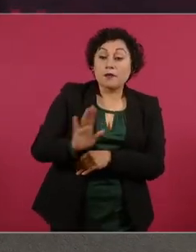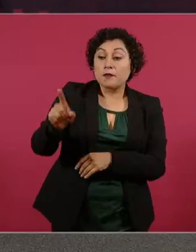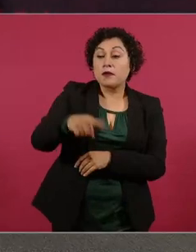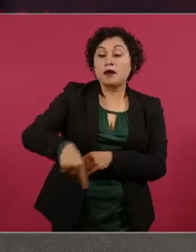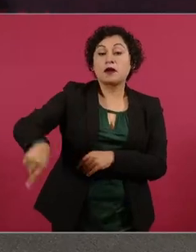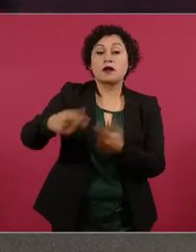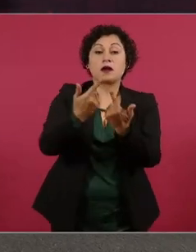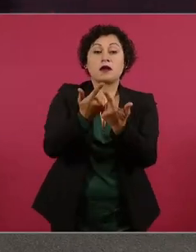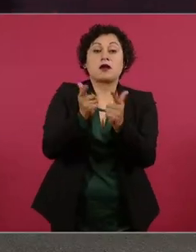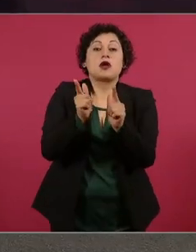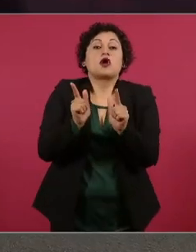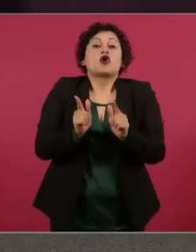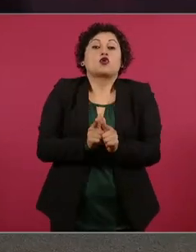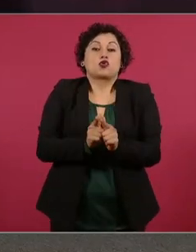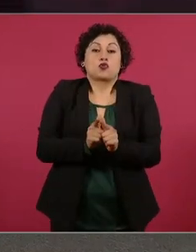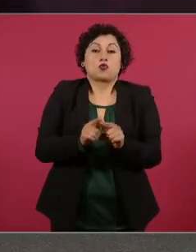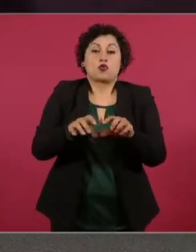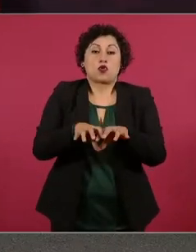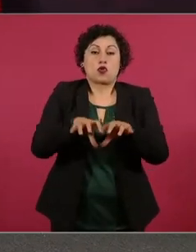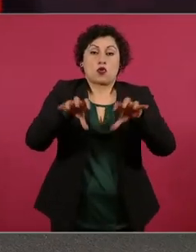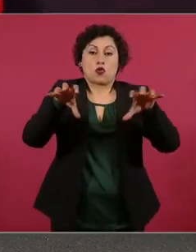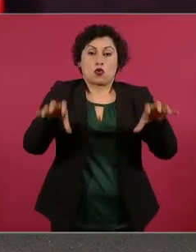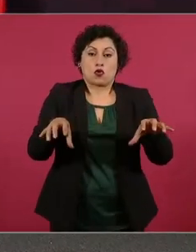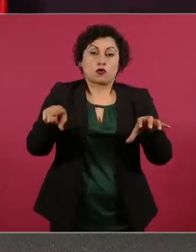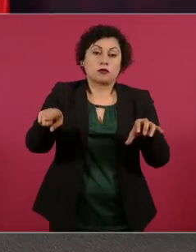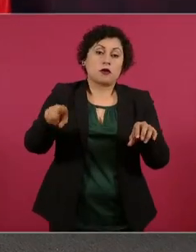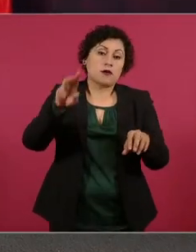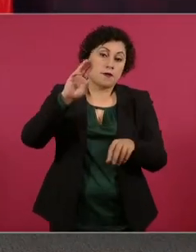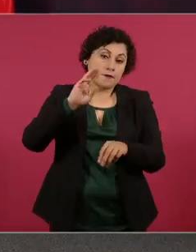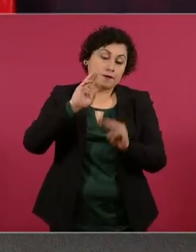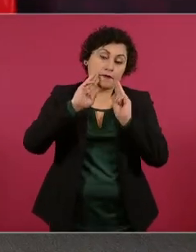bandas de la delincuencia.